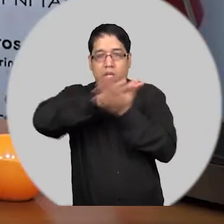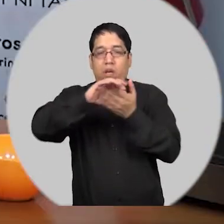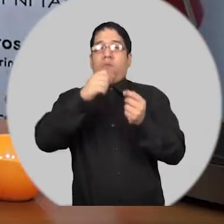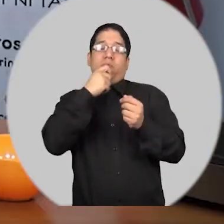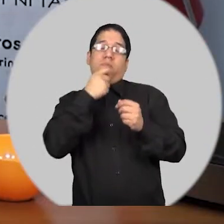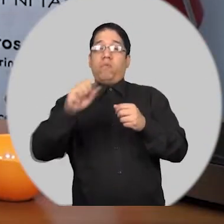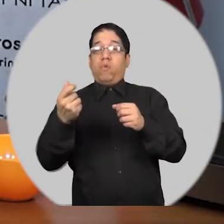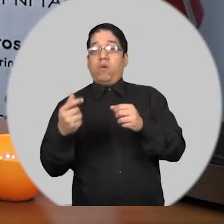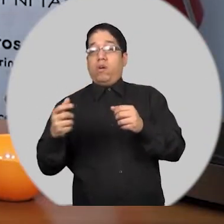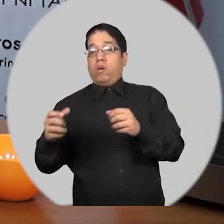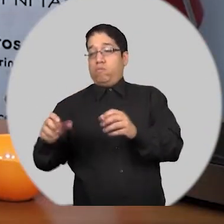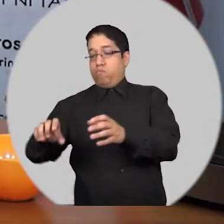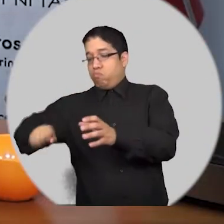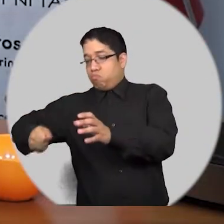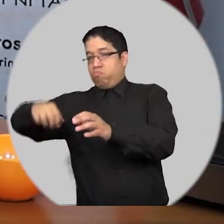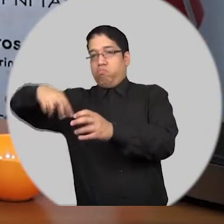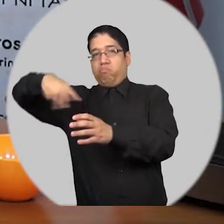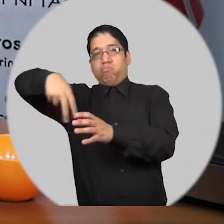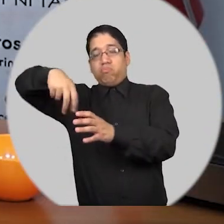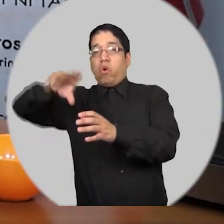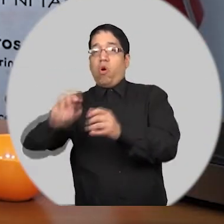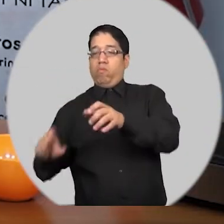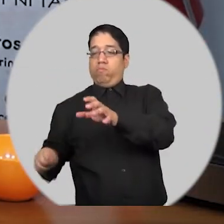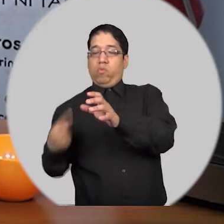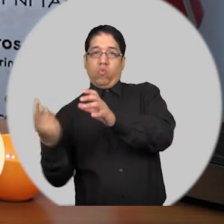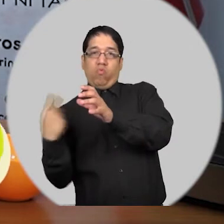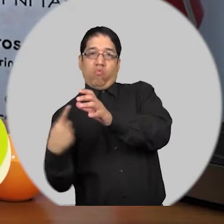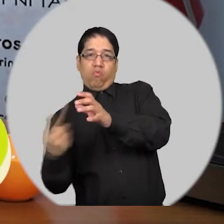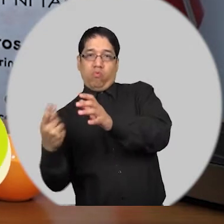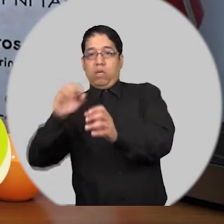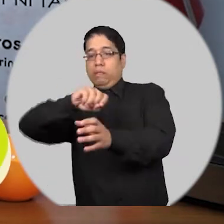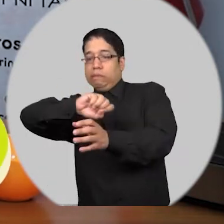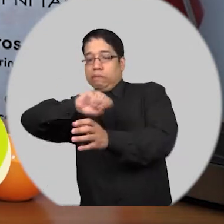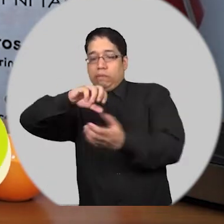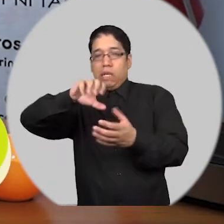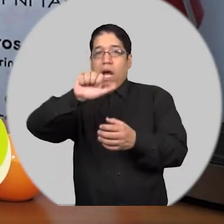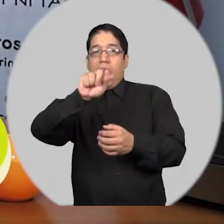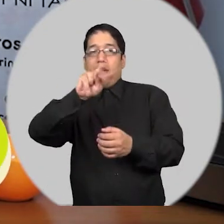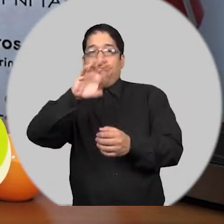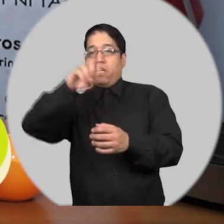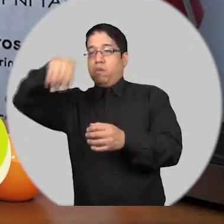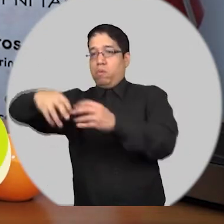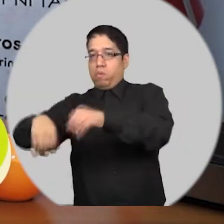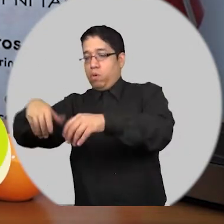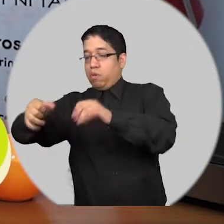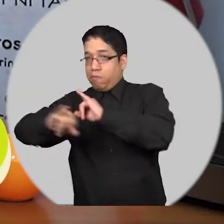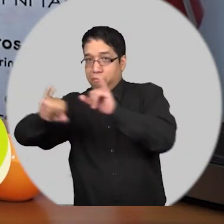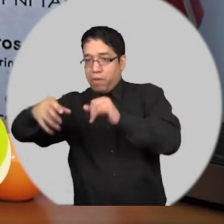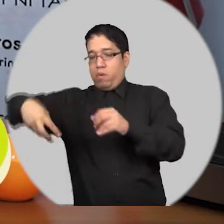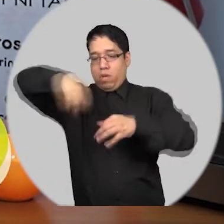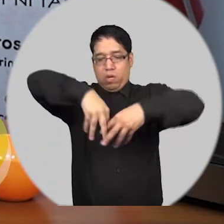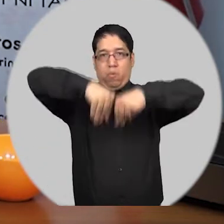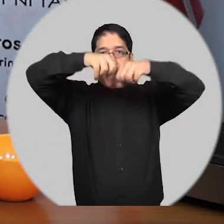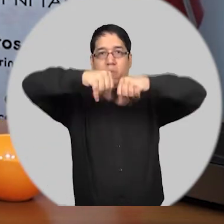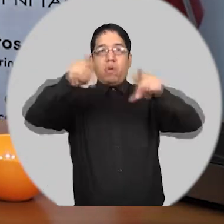pueden procesar en casa, en una procesadora o en una licuadora. Pero esto es súper, súper fácil de hacer.